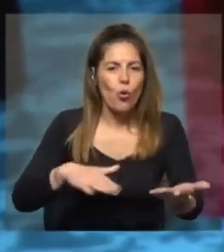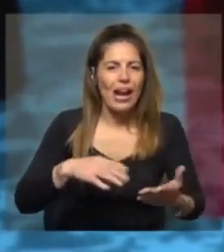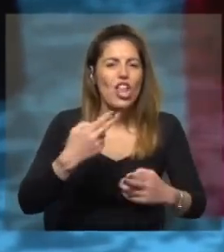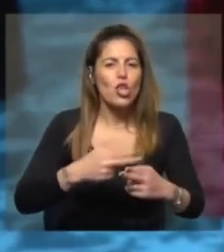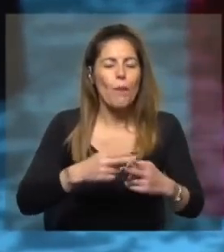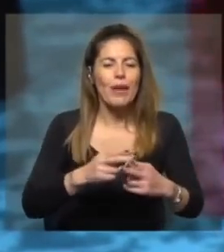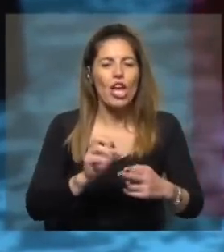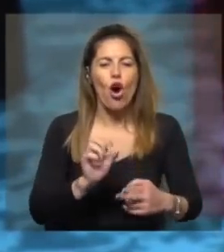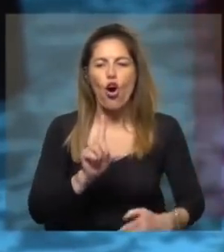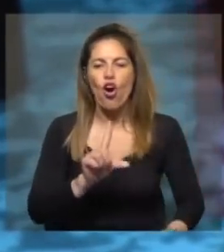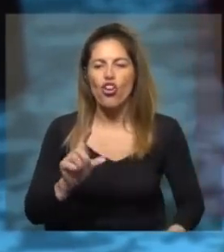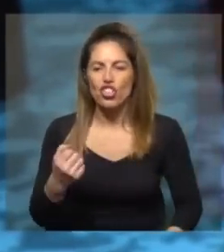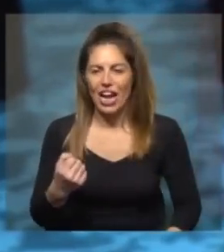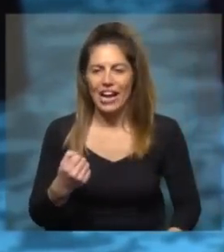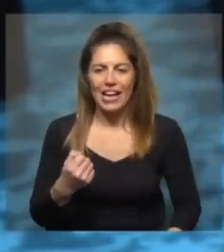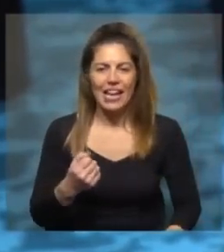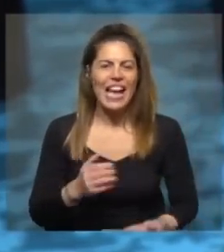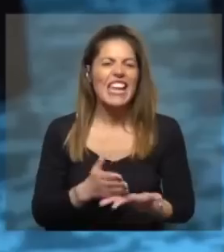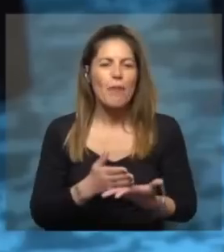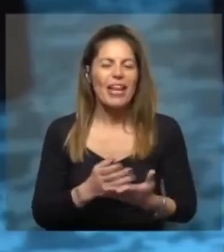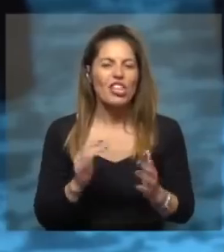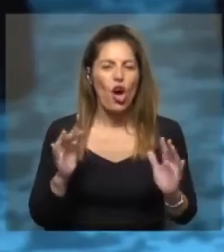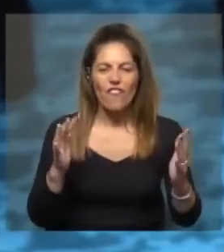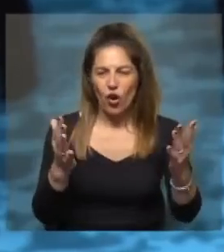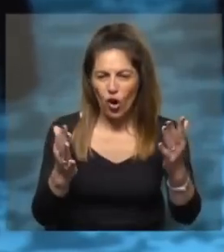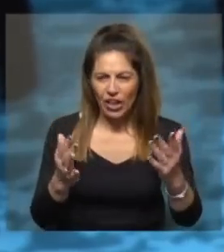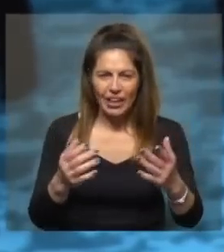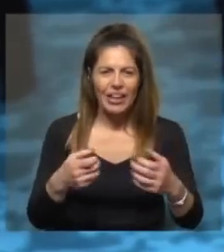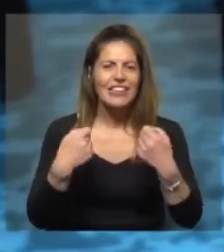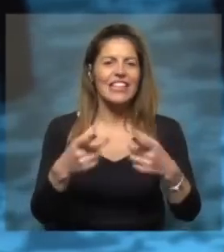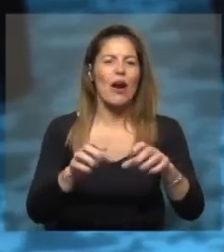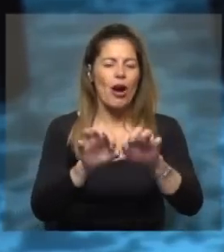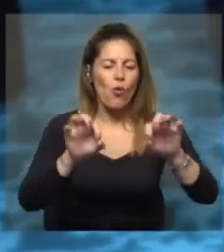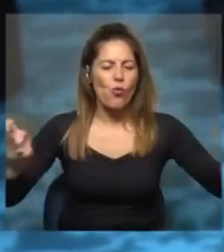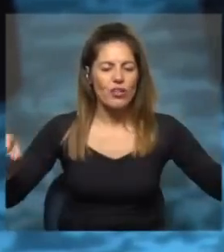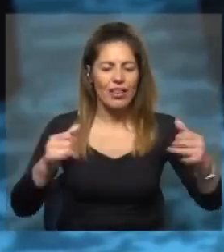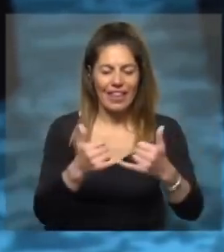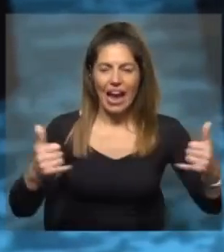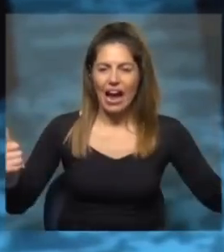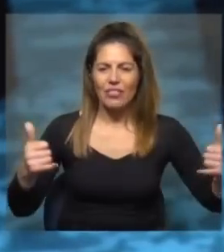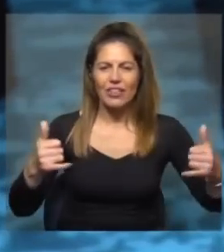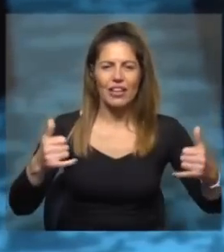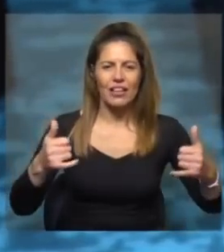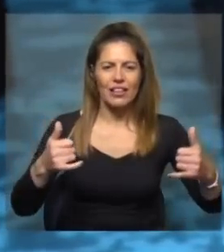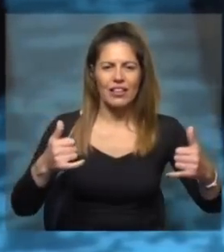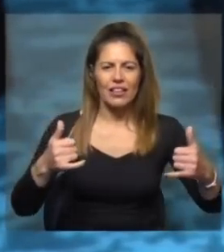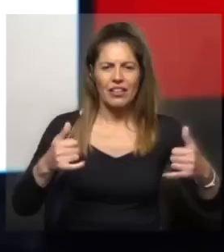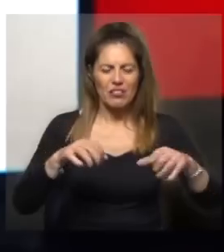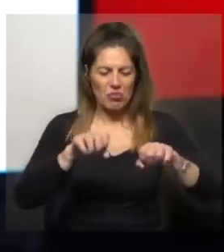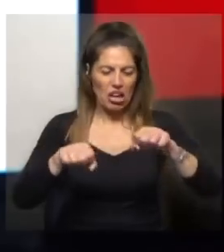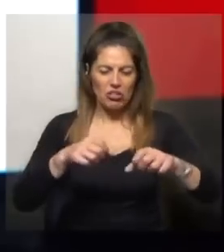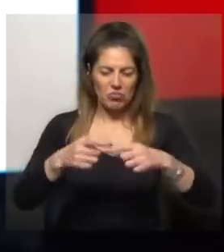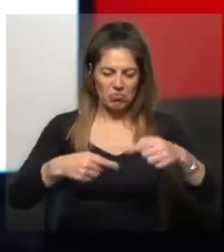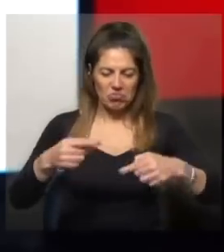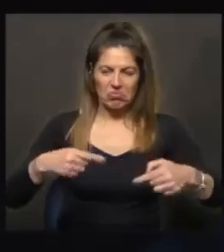que era en el medio del bosque de pino tiraba una maroma de alambre con una rondanita y un cosito yo no sé si no era medio